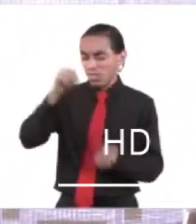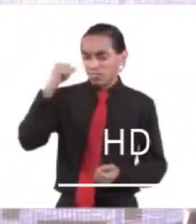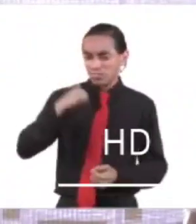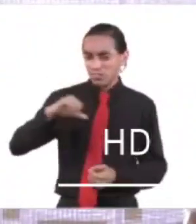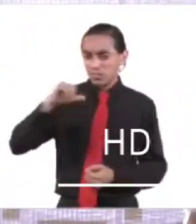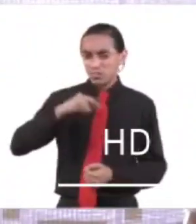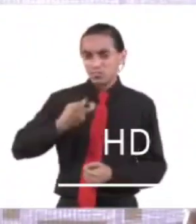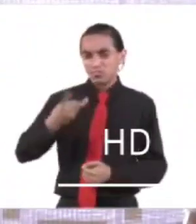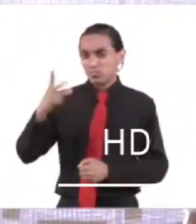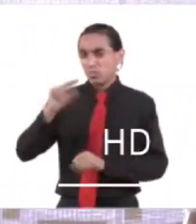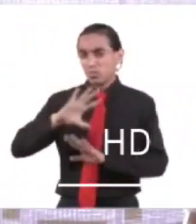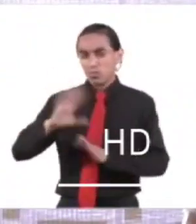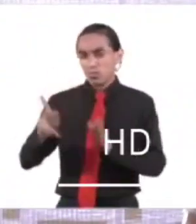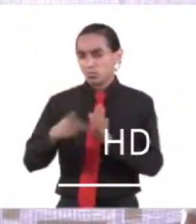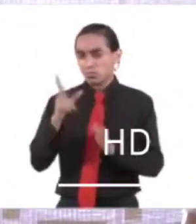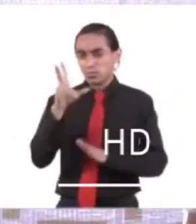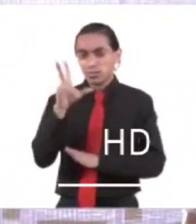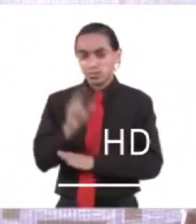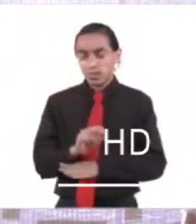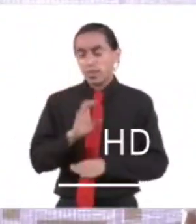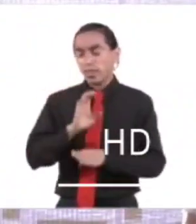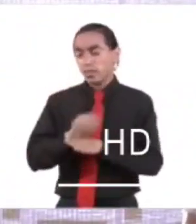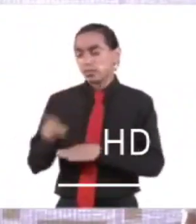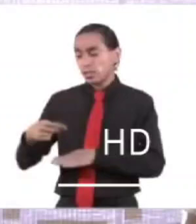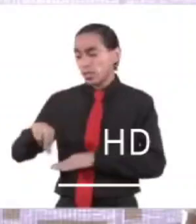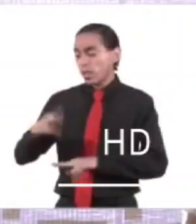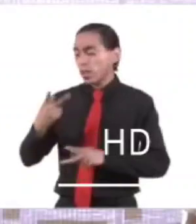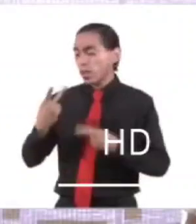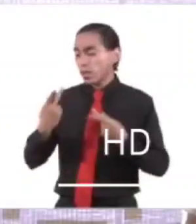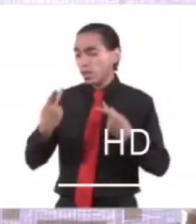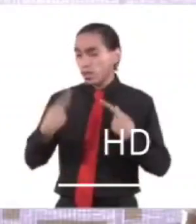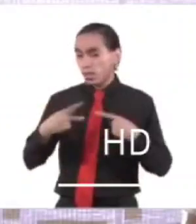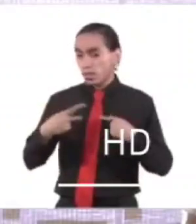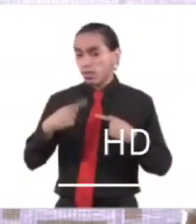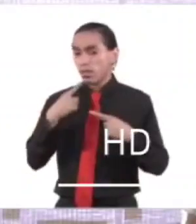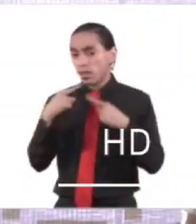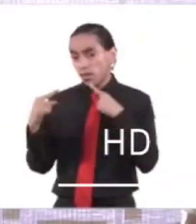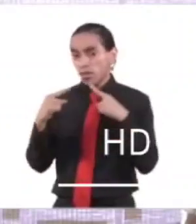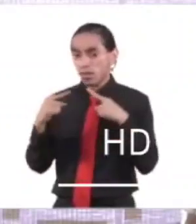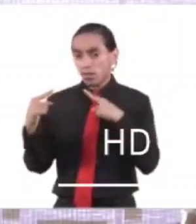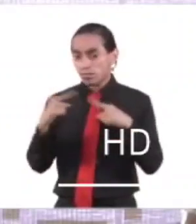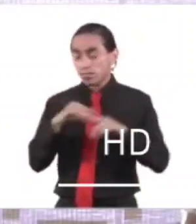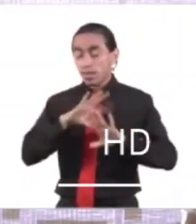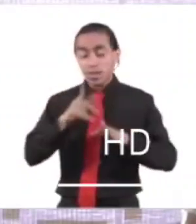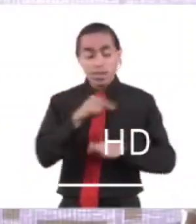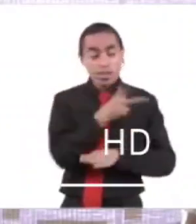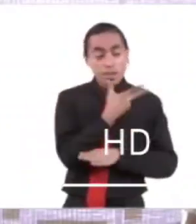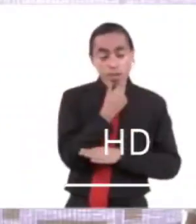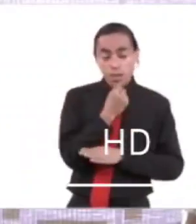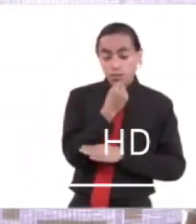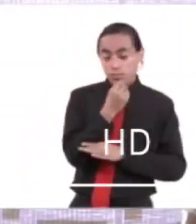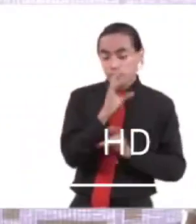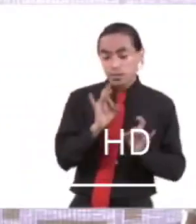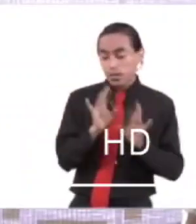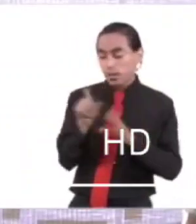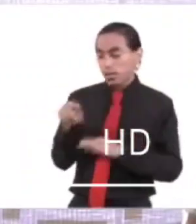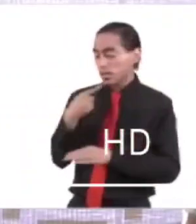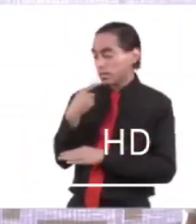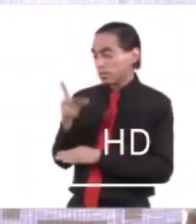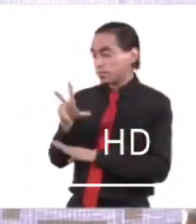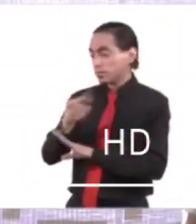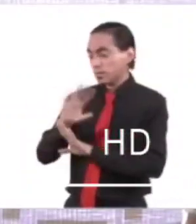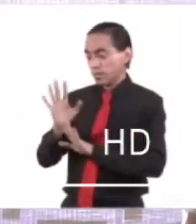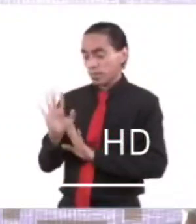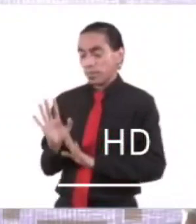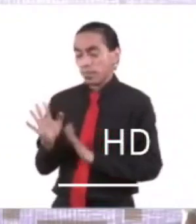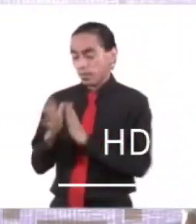El debate siguió hasta que intervino el propio Monsiváis y se concluyó que